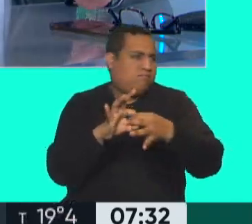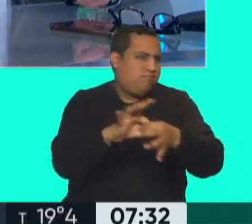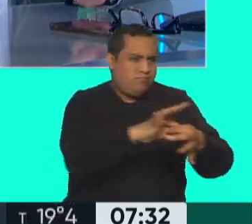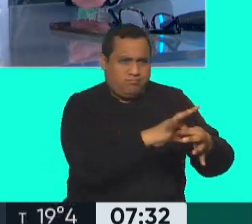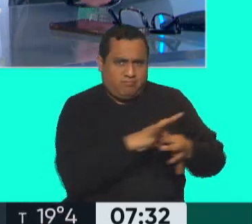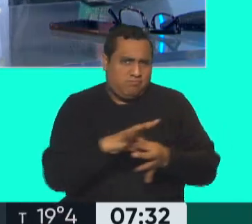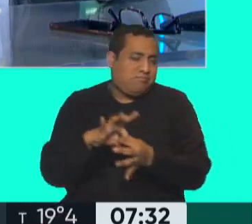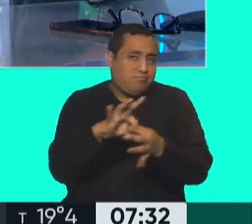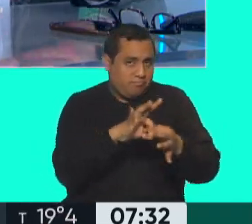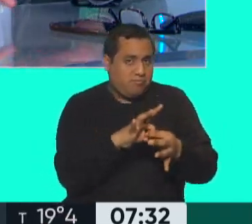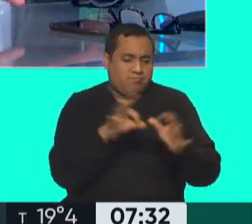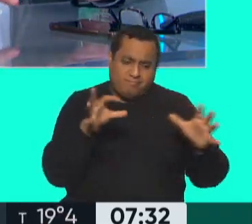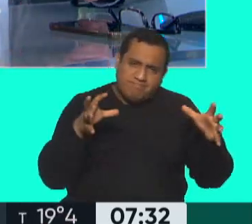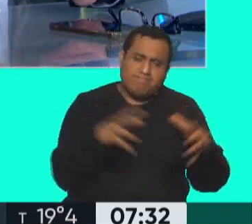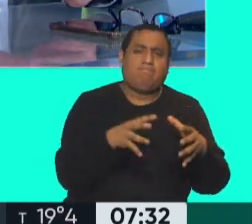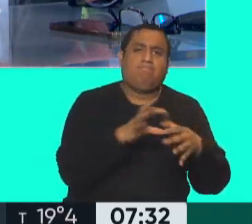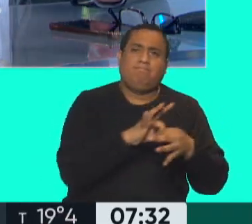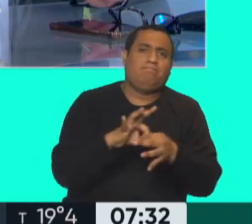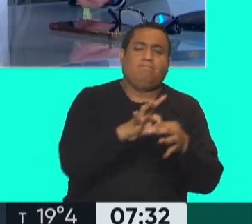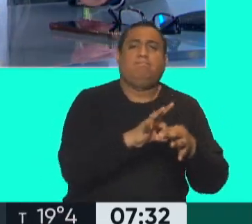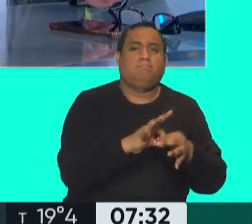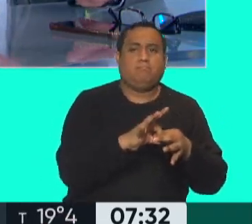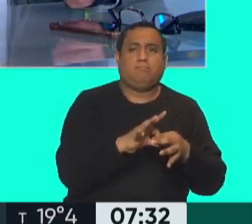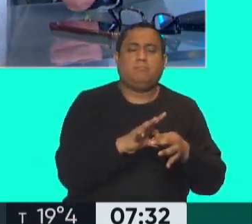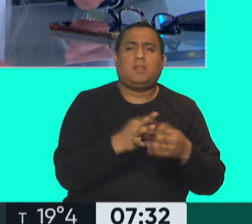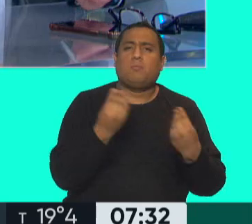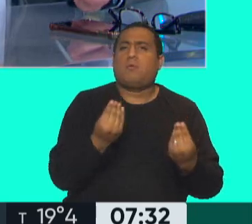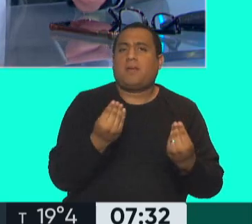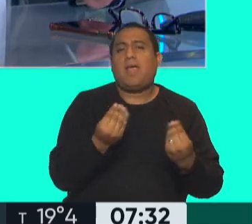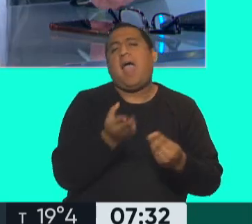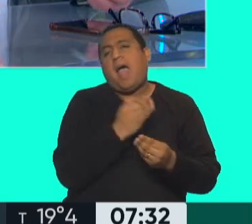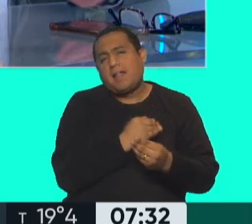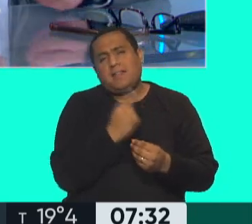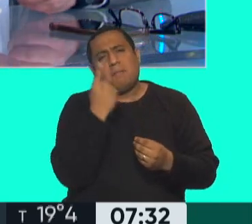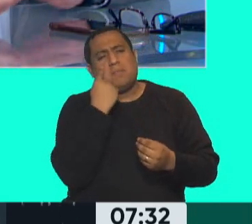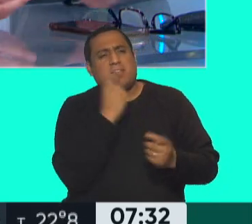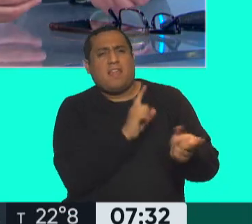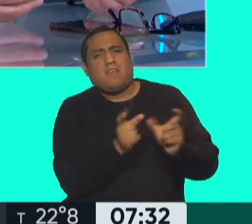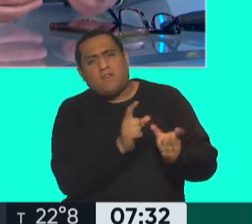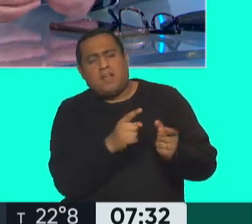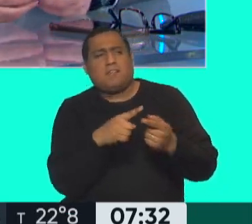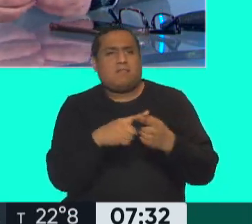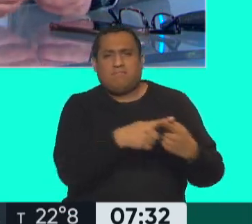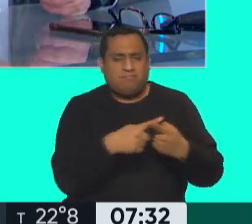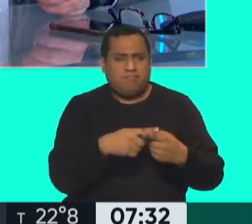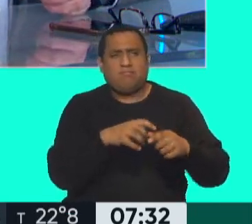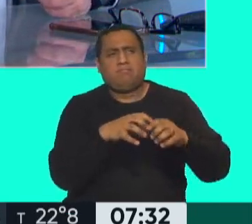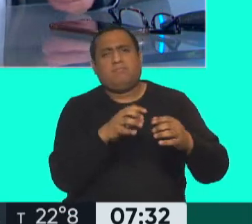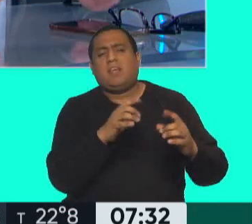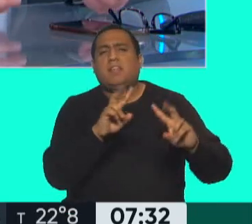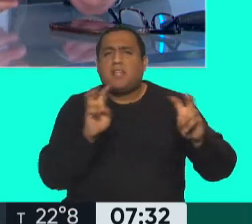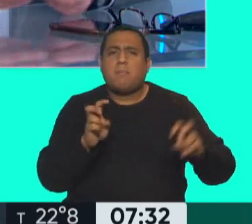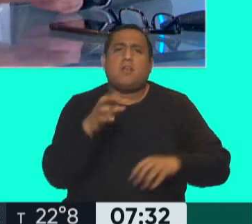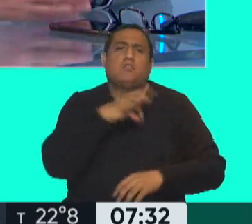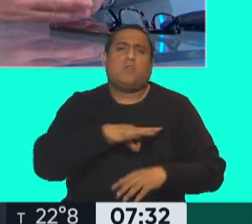el frente de todos unificarlas porque veníamos con ciertas diferencias respecto a las discusiones de salario básico